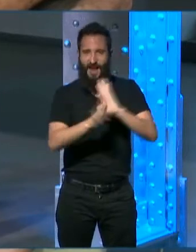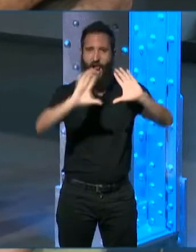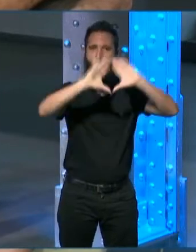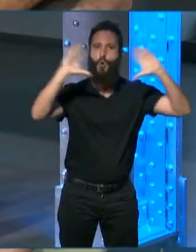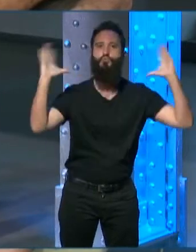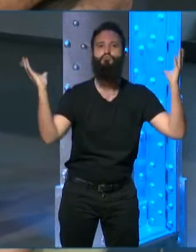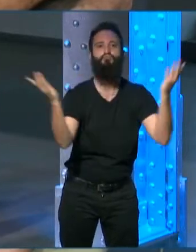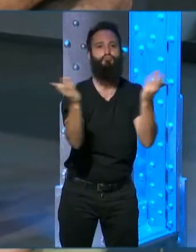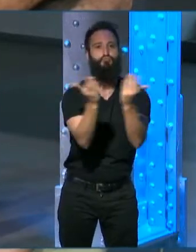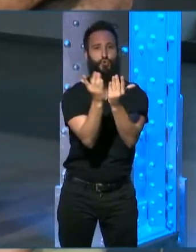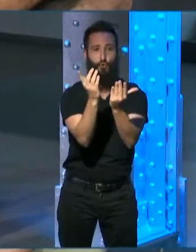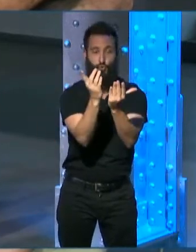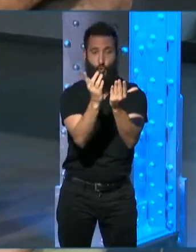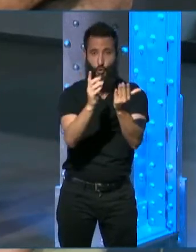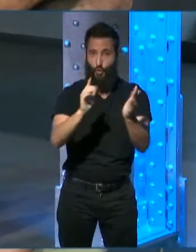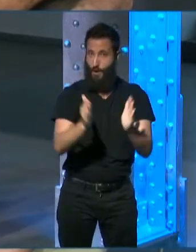recrea en sus